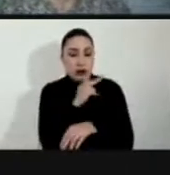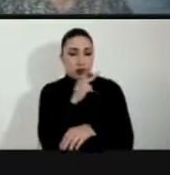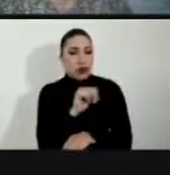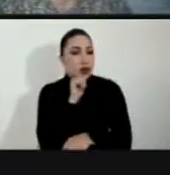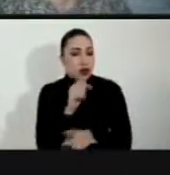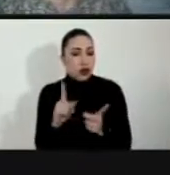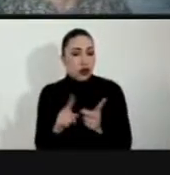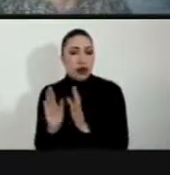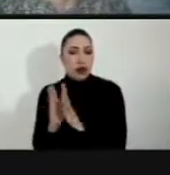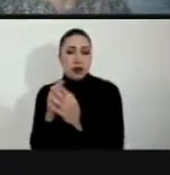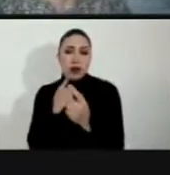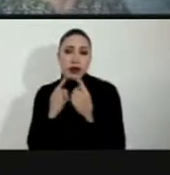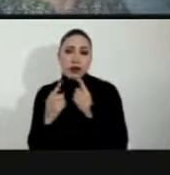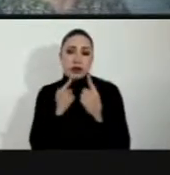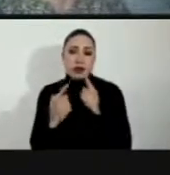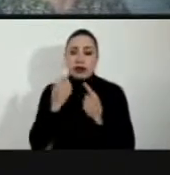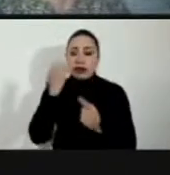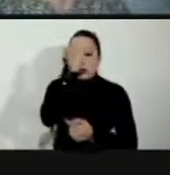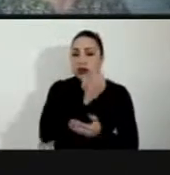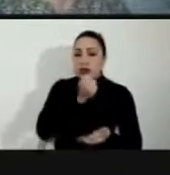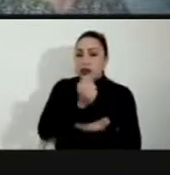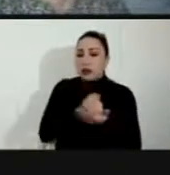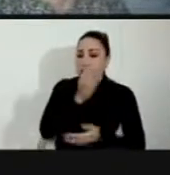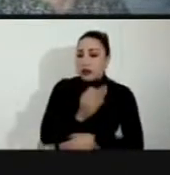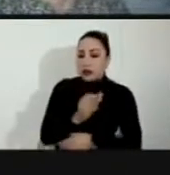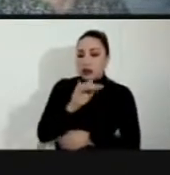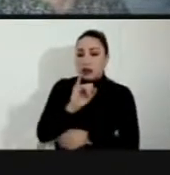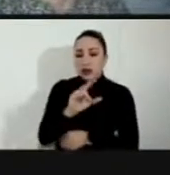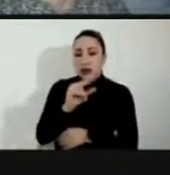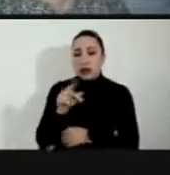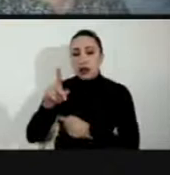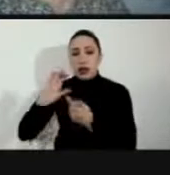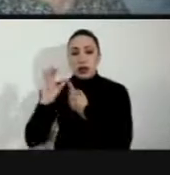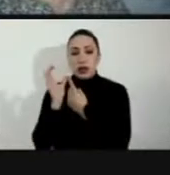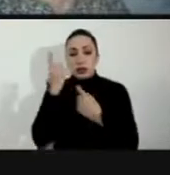la Comisión de Desarrollo e Infraestructura Urbana y Vivienda.